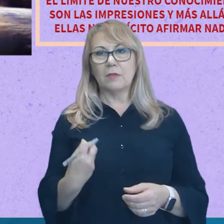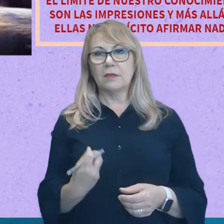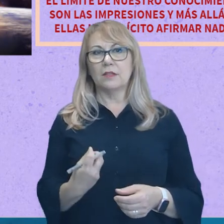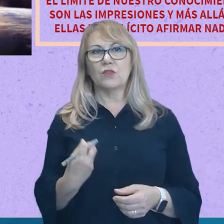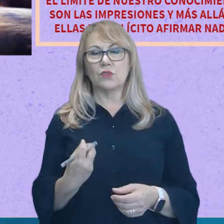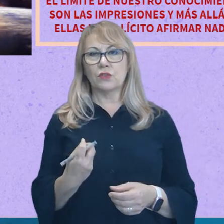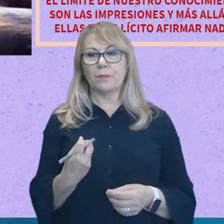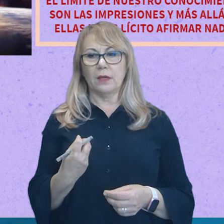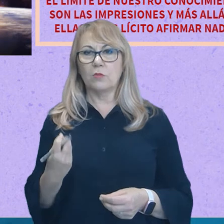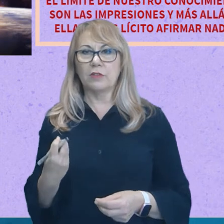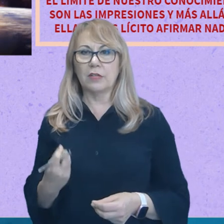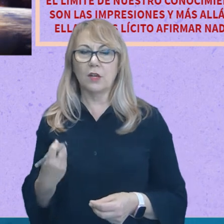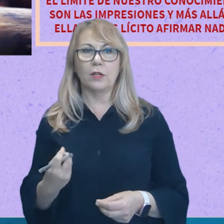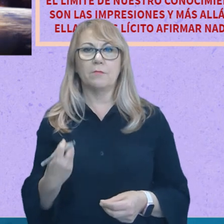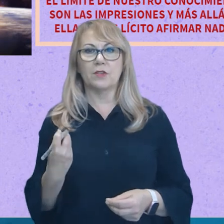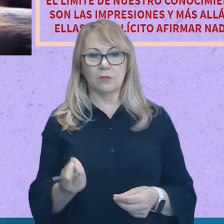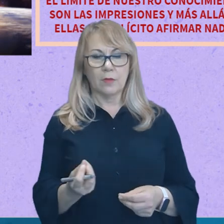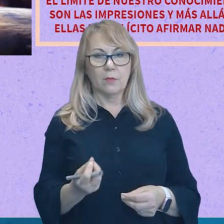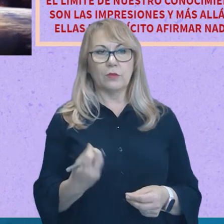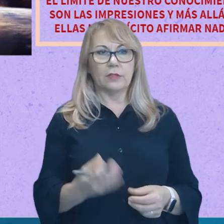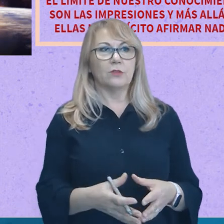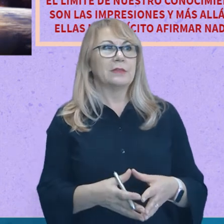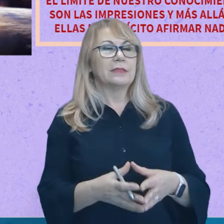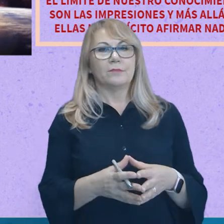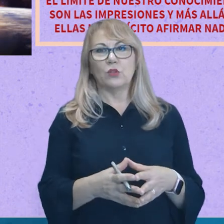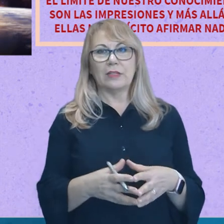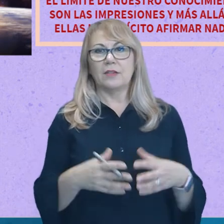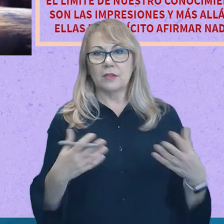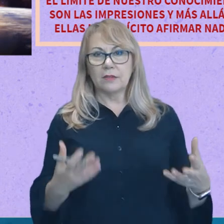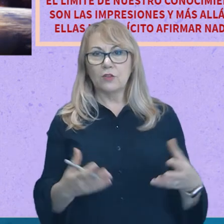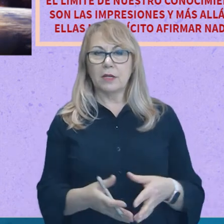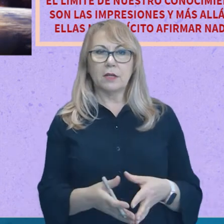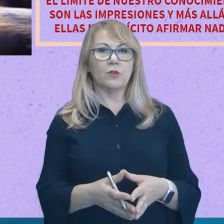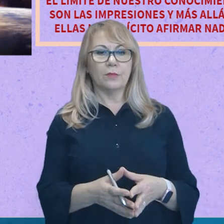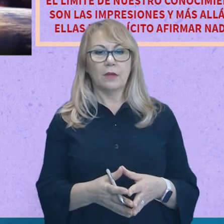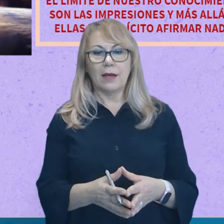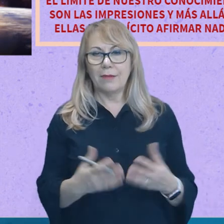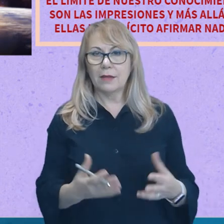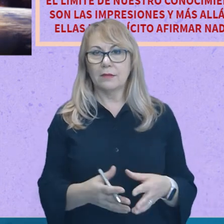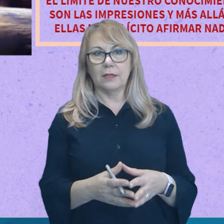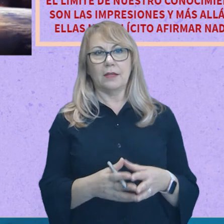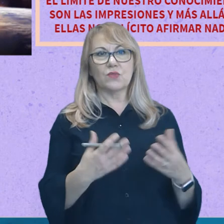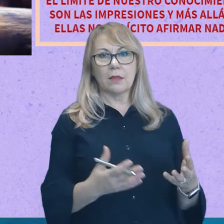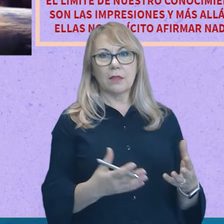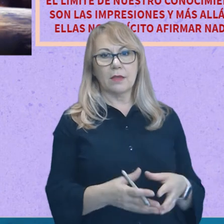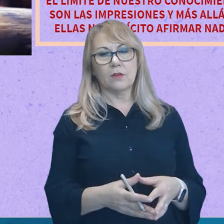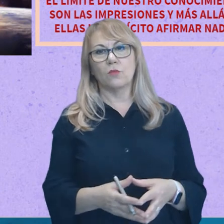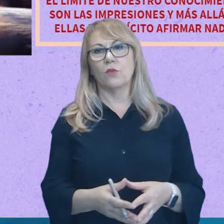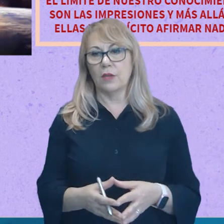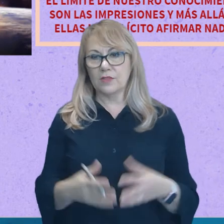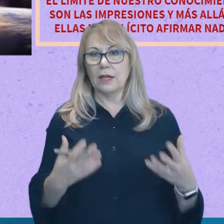ella realmente nosotros no podemos tener ninguna impresión. Por lo tanto, no tiene sentido para Hume hablar de la